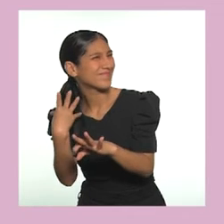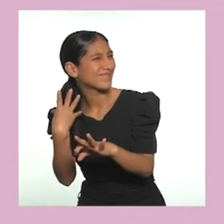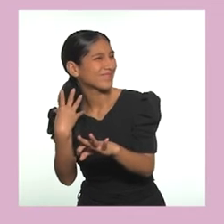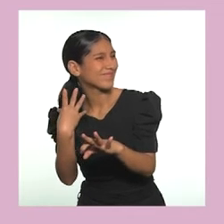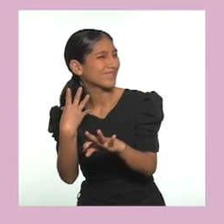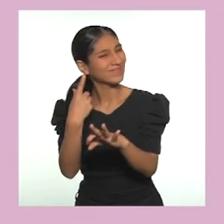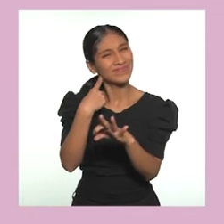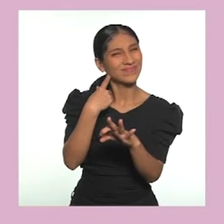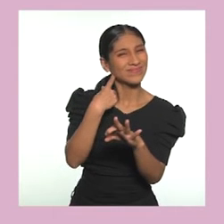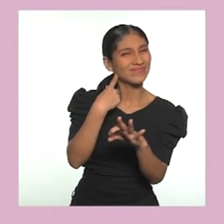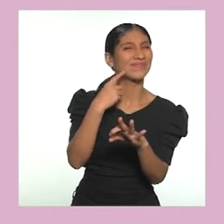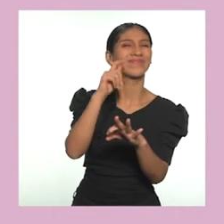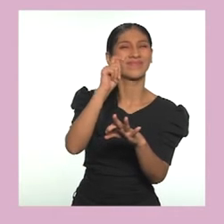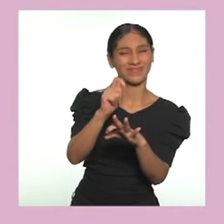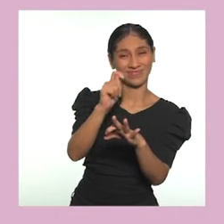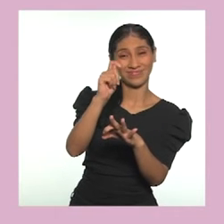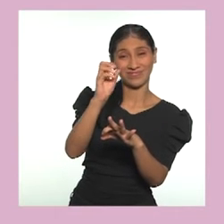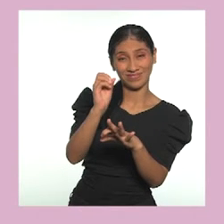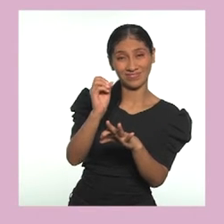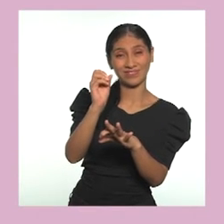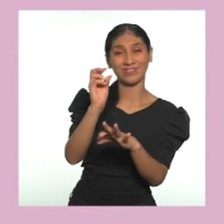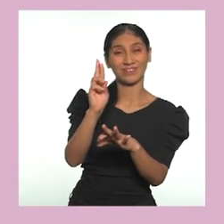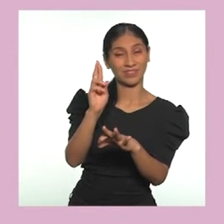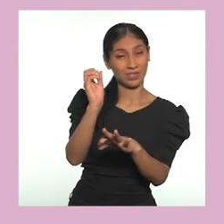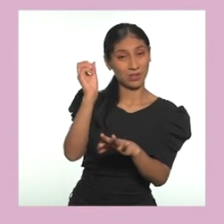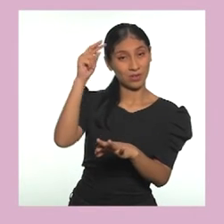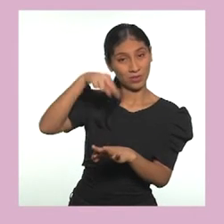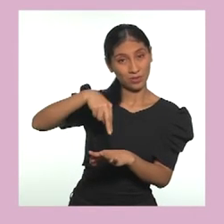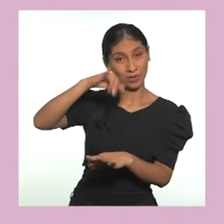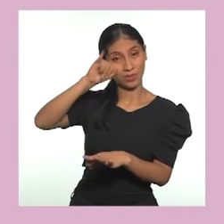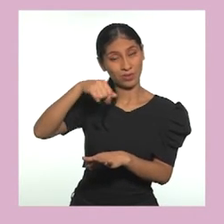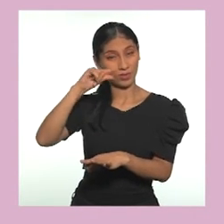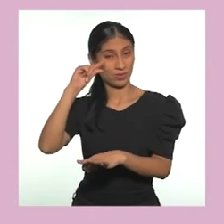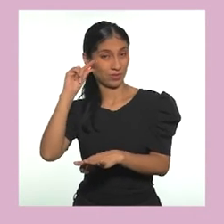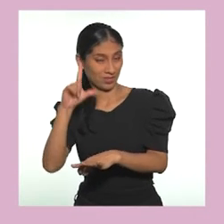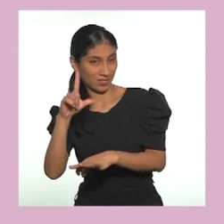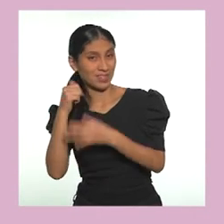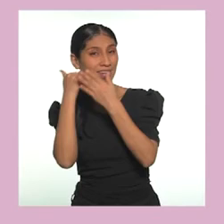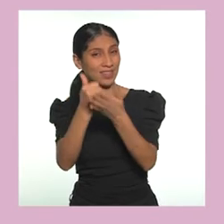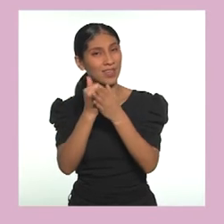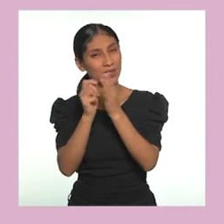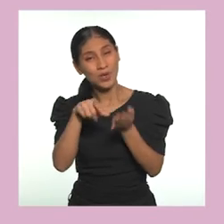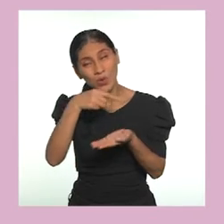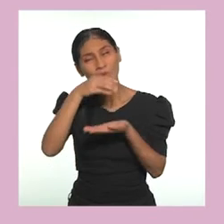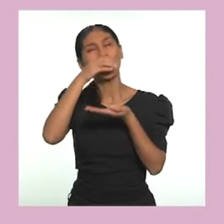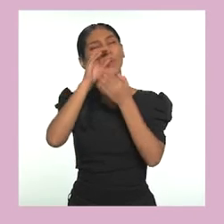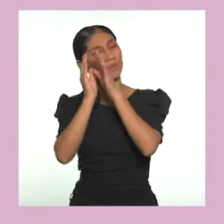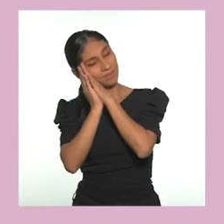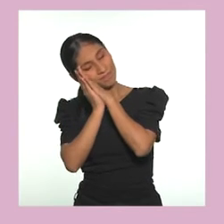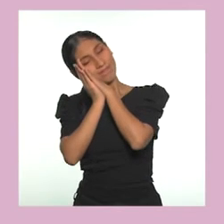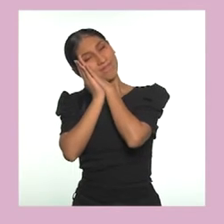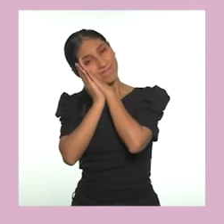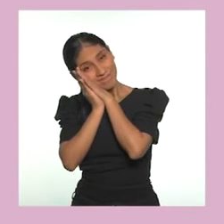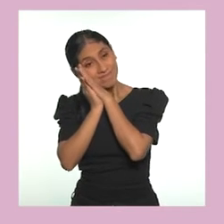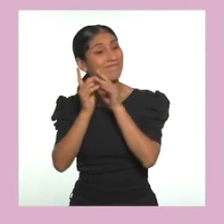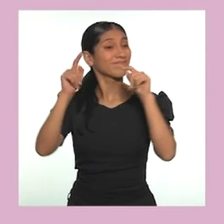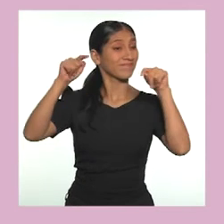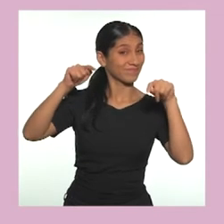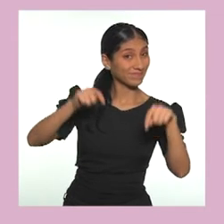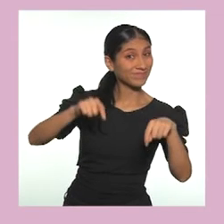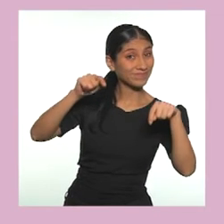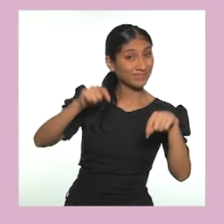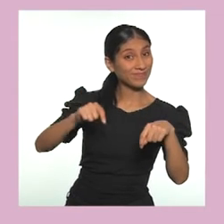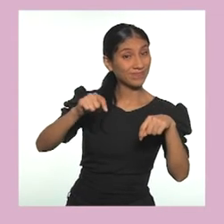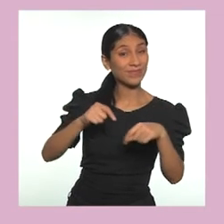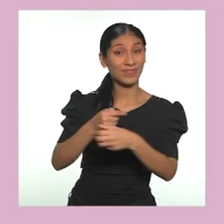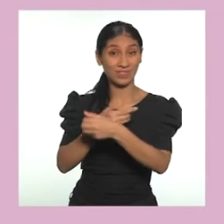me olvido. De toronjil, Sammy, la que ayuda a dormir. Ahora